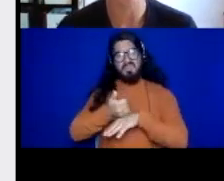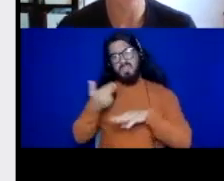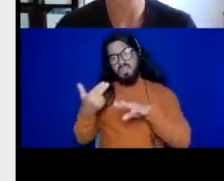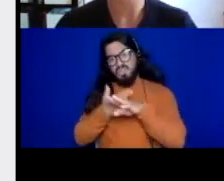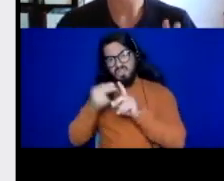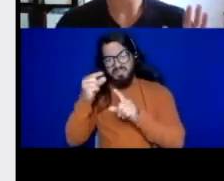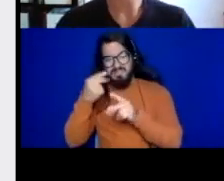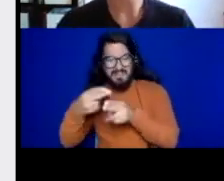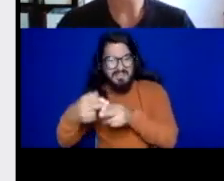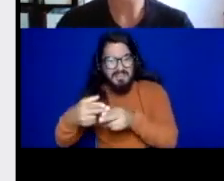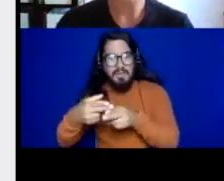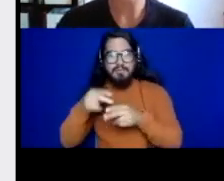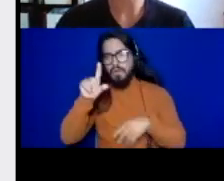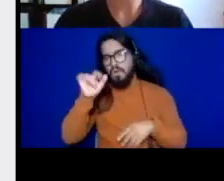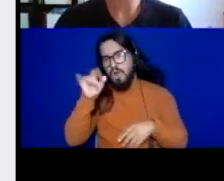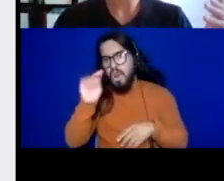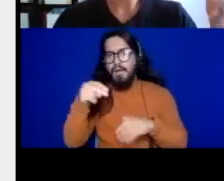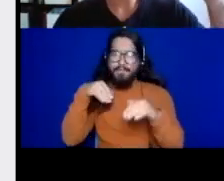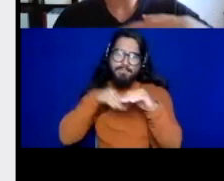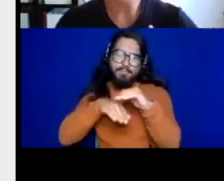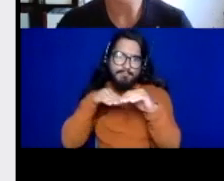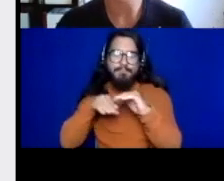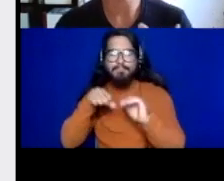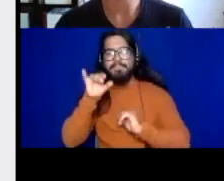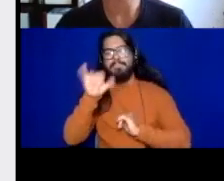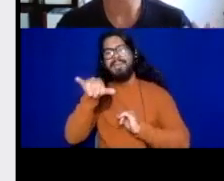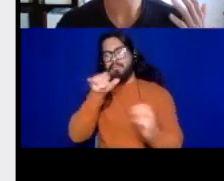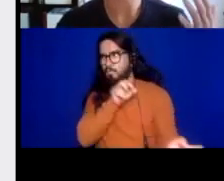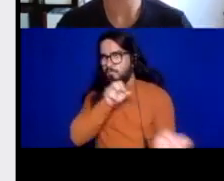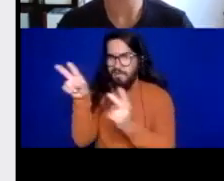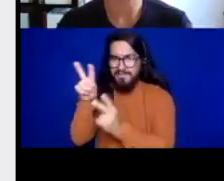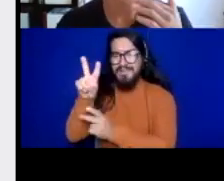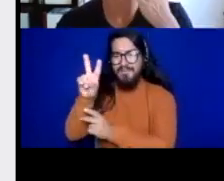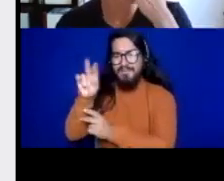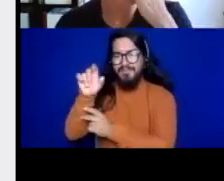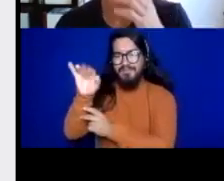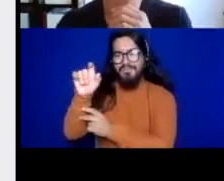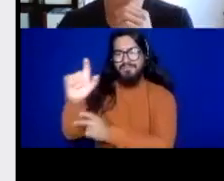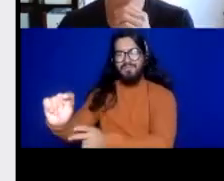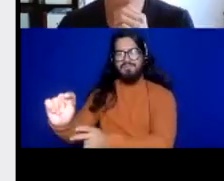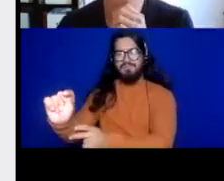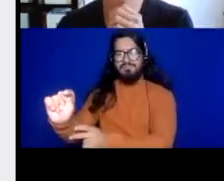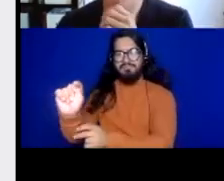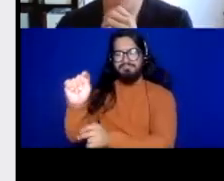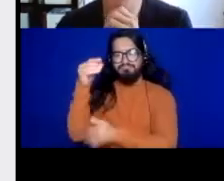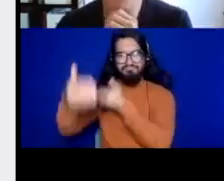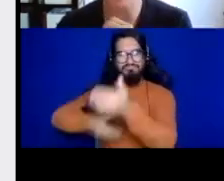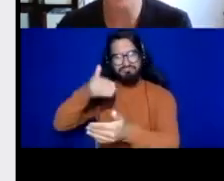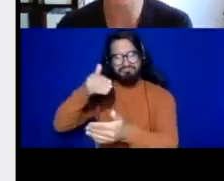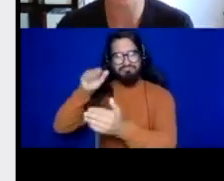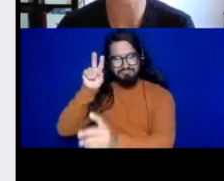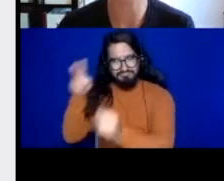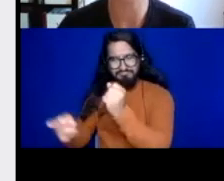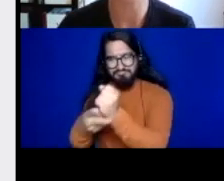usuario, es más común. Así que guardo eso ahí y a través del tiempo utilizo eso para acordarme de estas